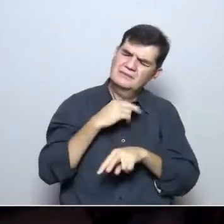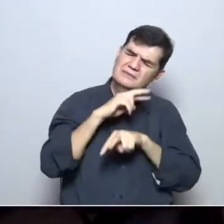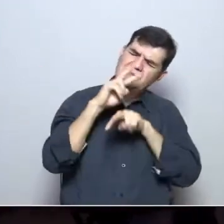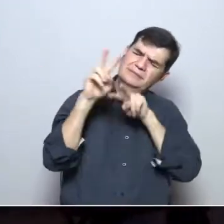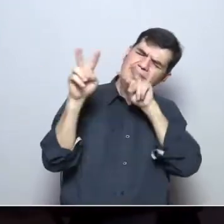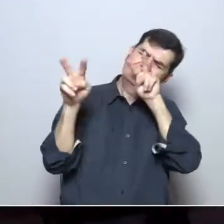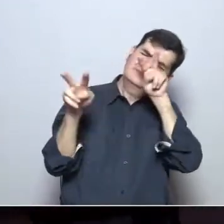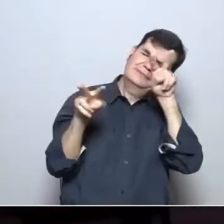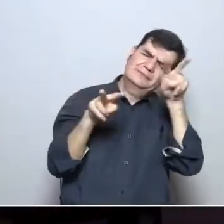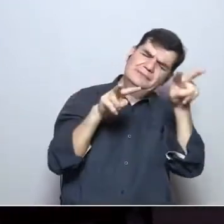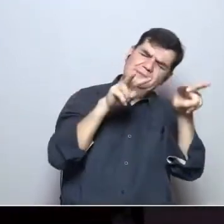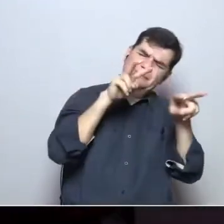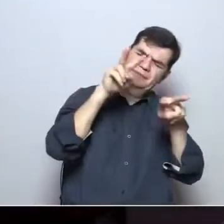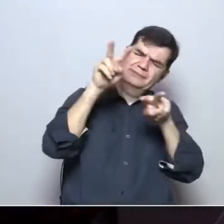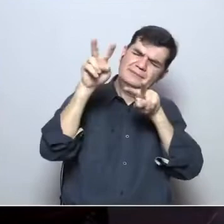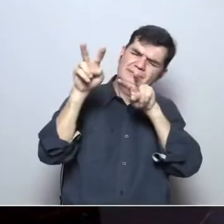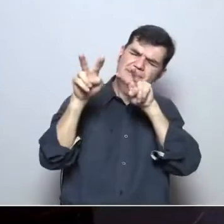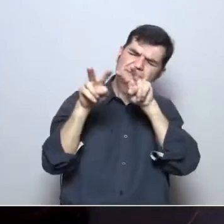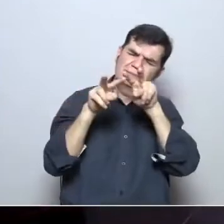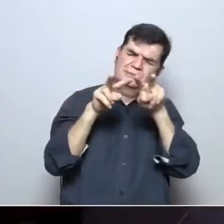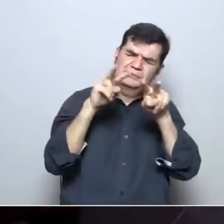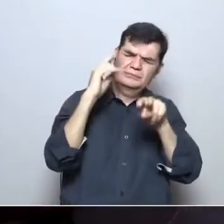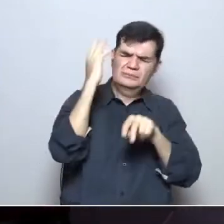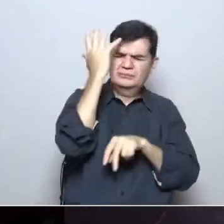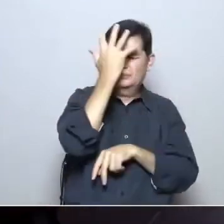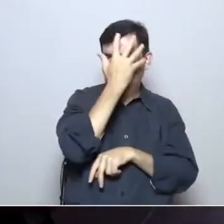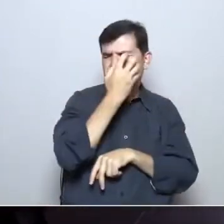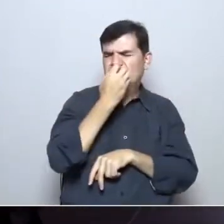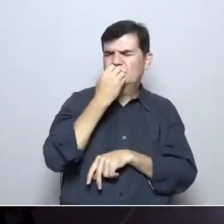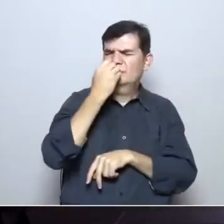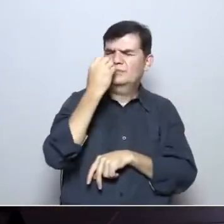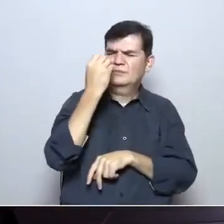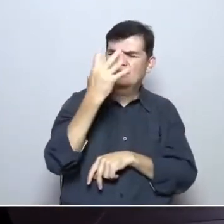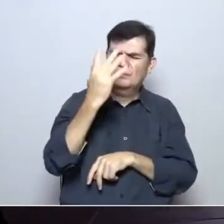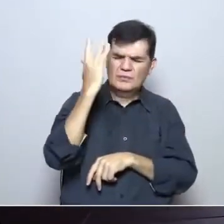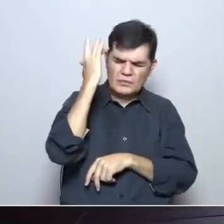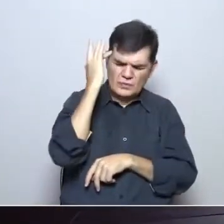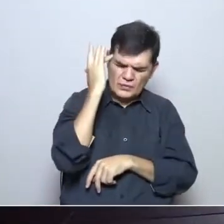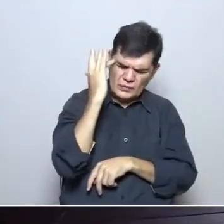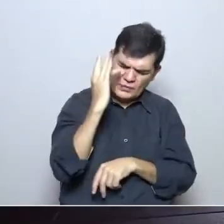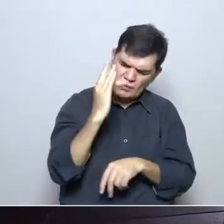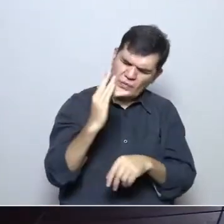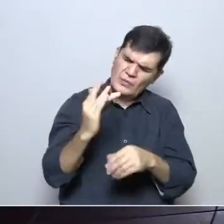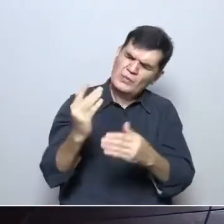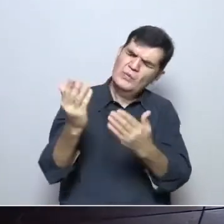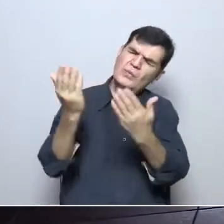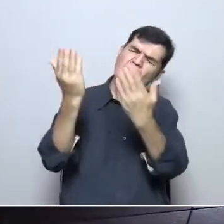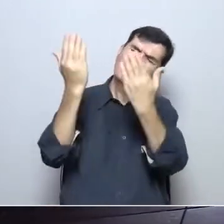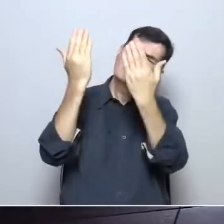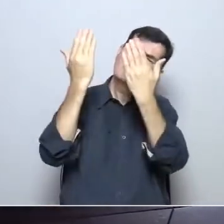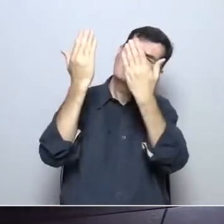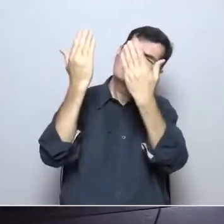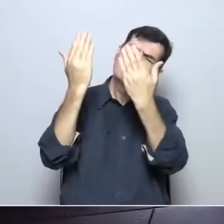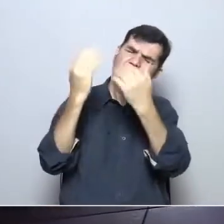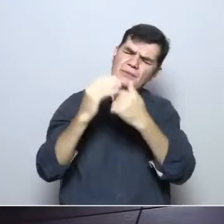contemplando la hermosura de su santidad